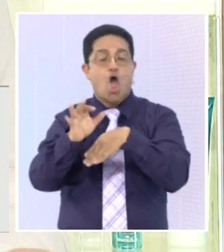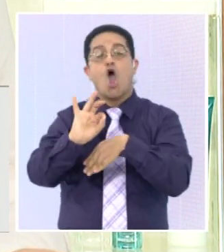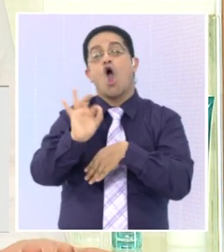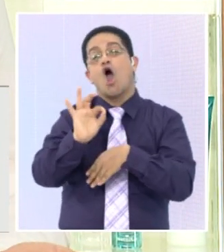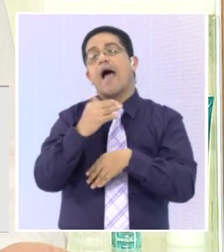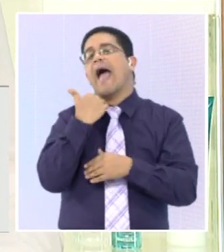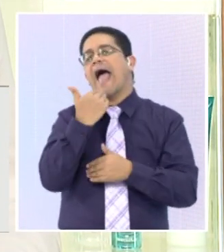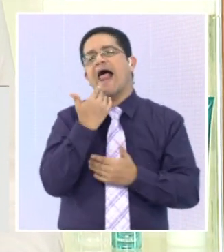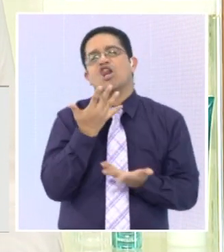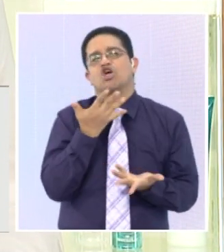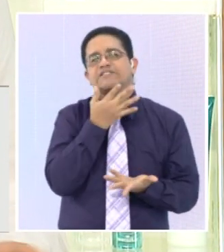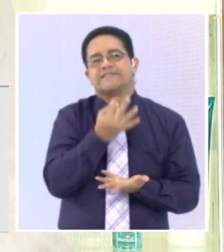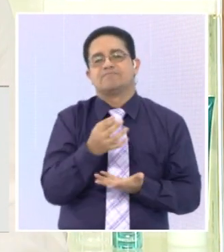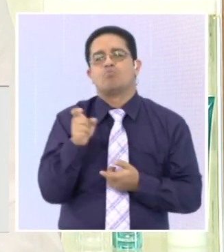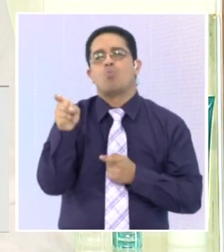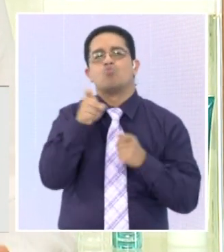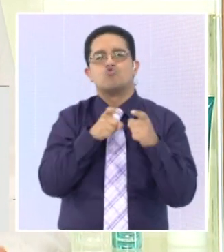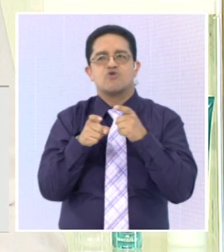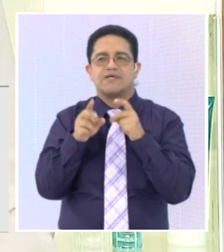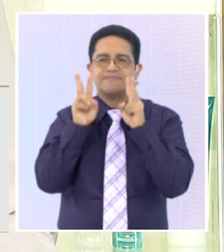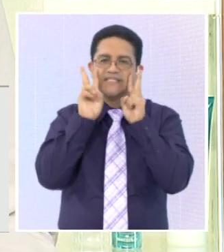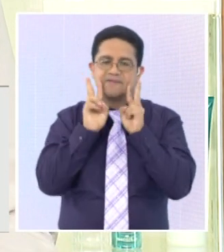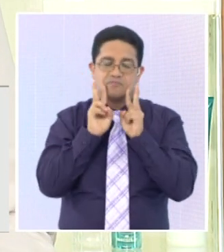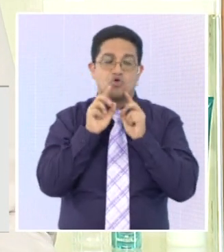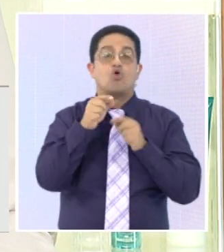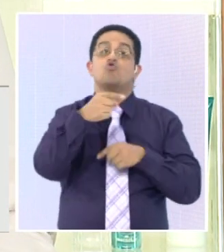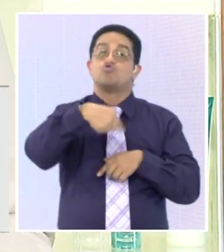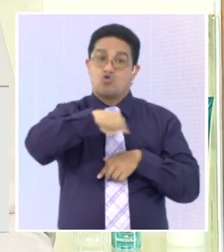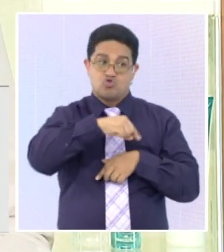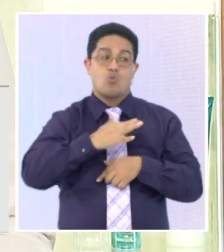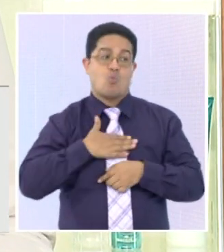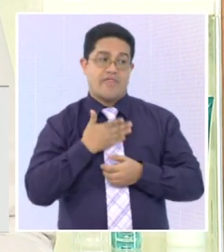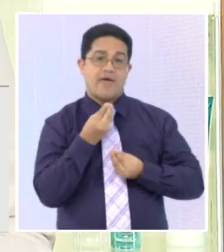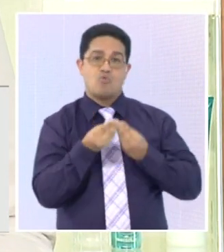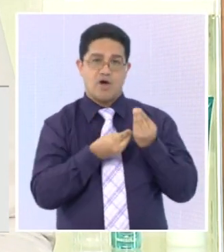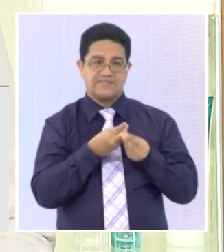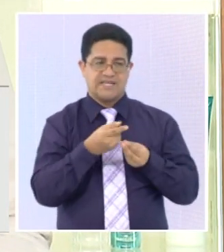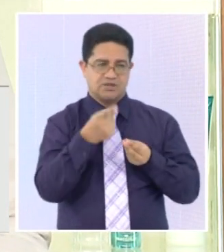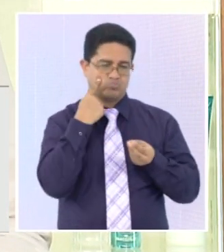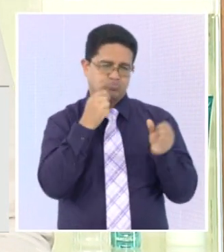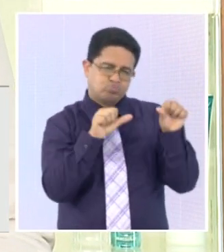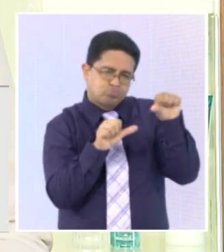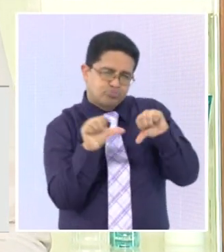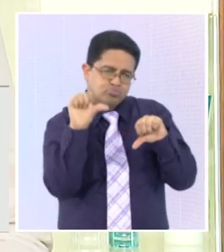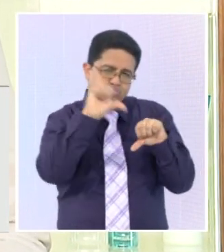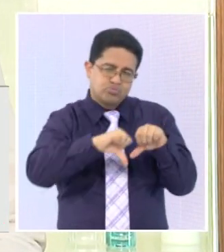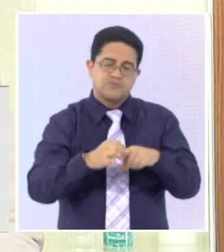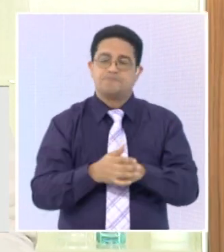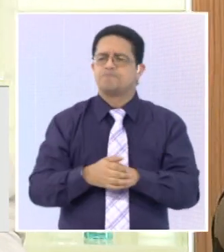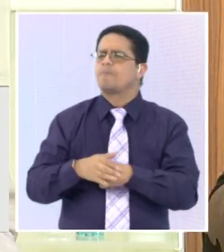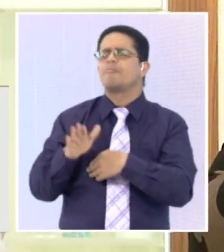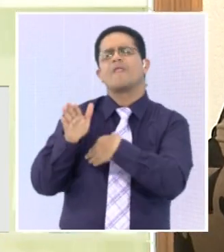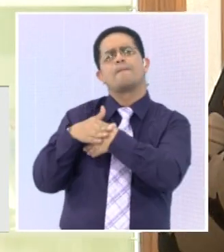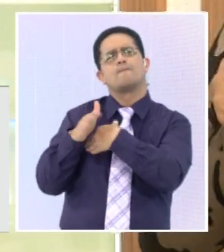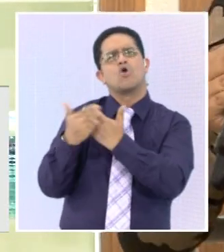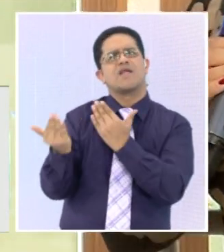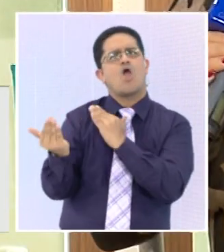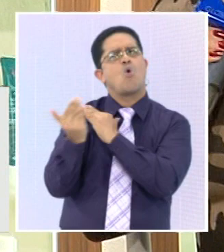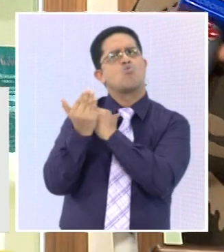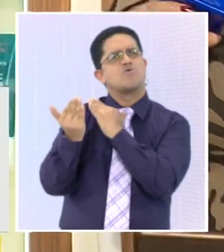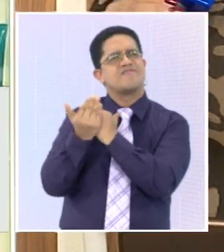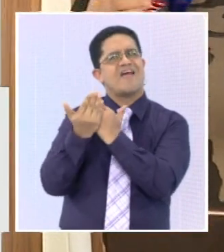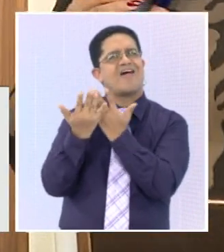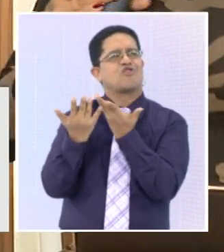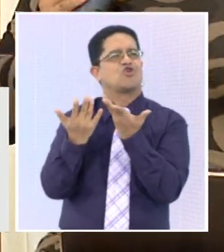sencillo, como buscar un limpiador, nosotros podemos hacerlo fácilmente con nuestra experticia farmacéutica. Porque el cuidado de la piel no es vanidad y